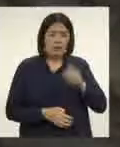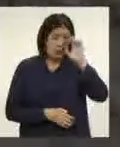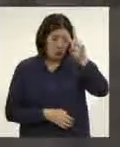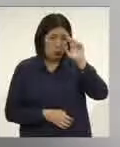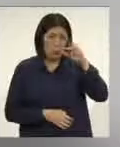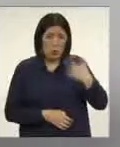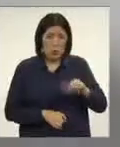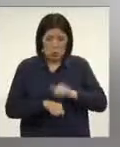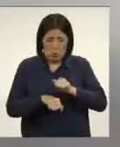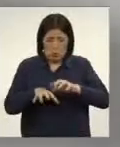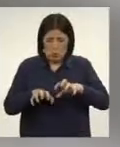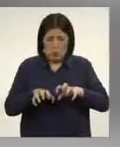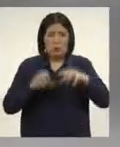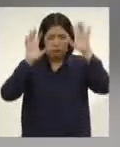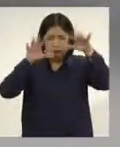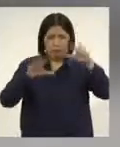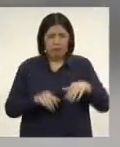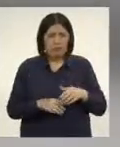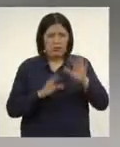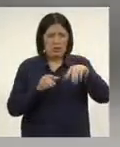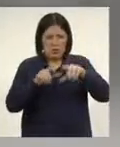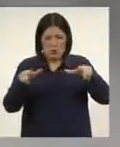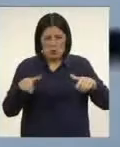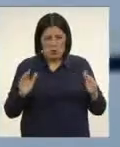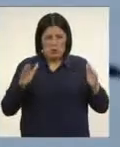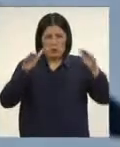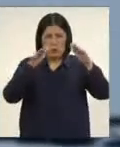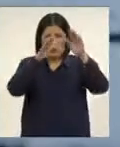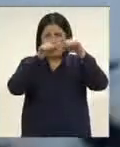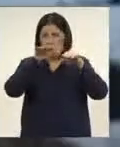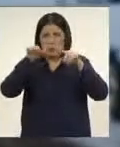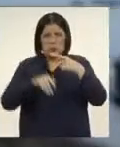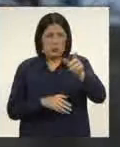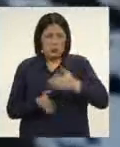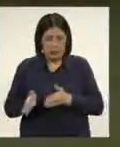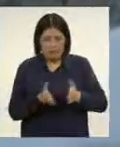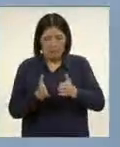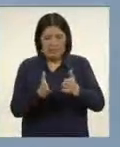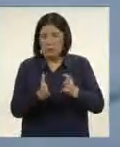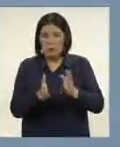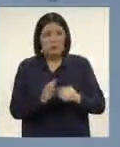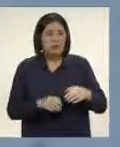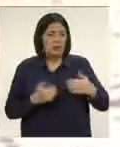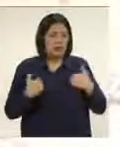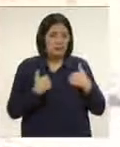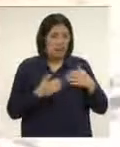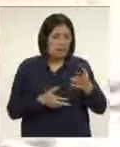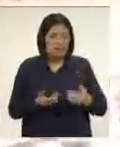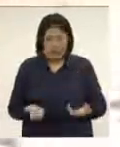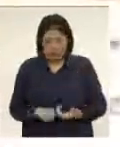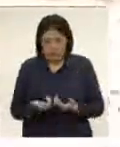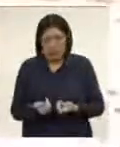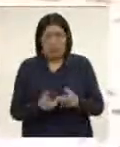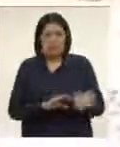generado fuertes nevadas y lluvias en las zonas altoandinas, afectando carreteras, ganados y cultivos. Y